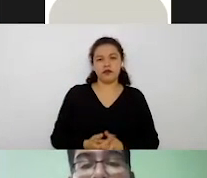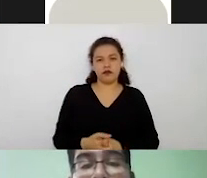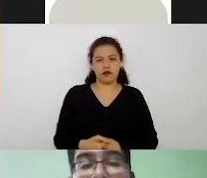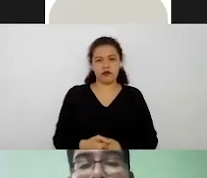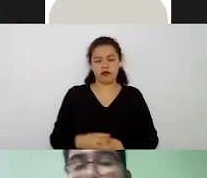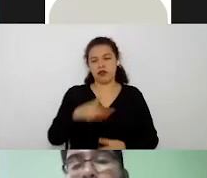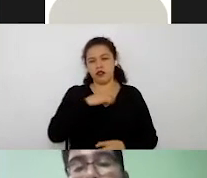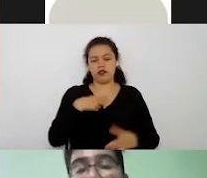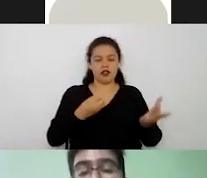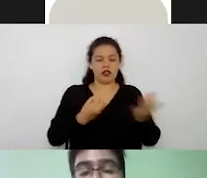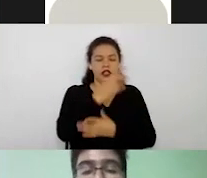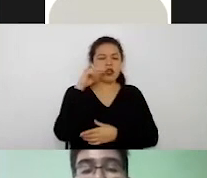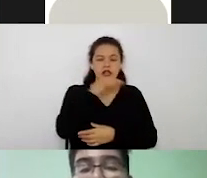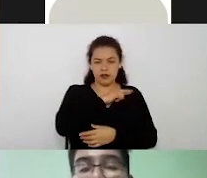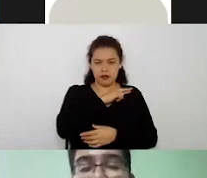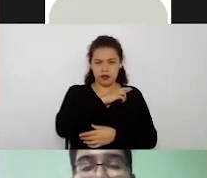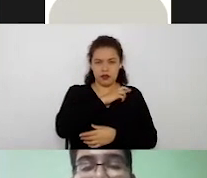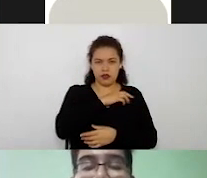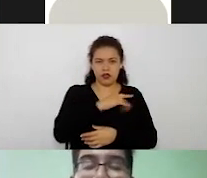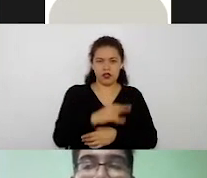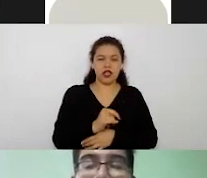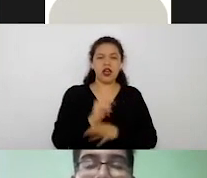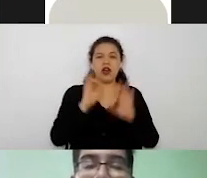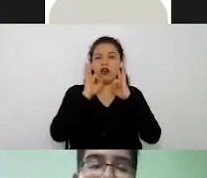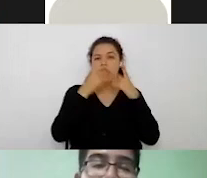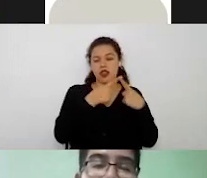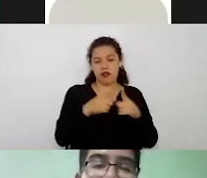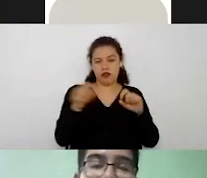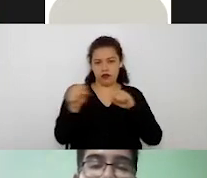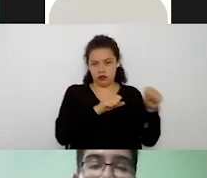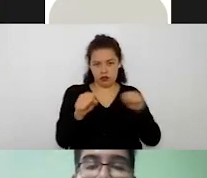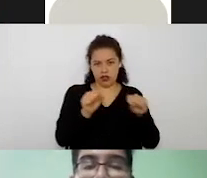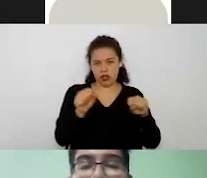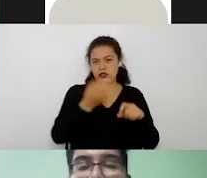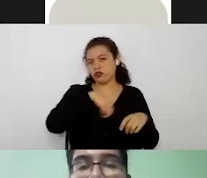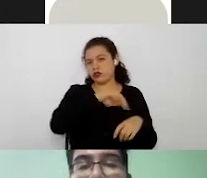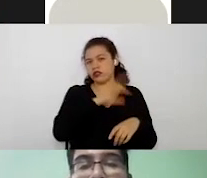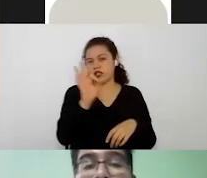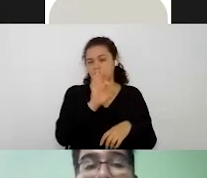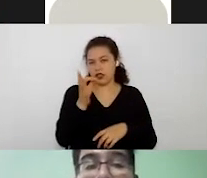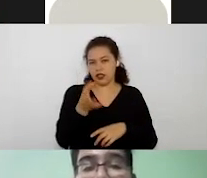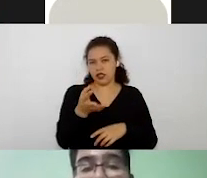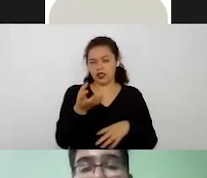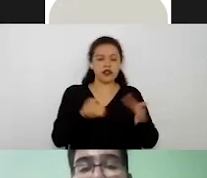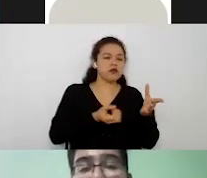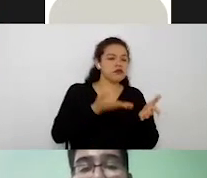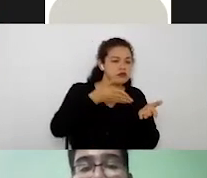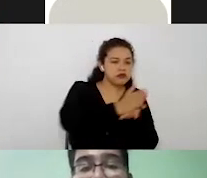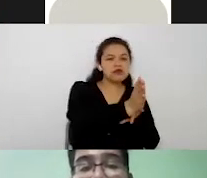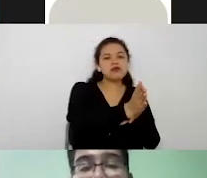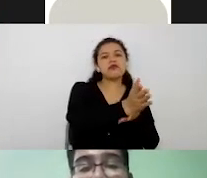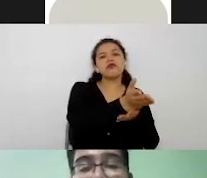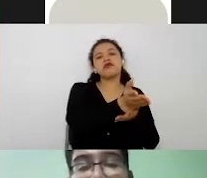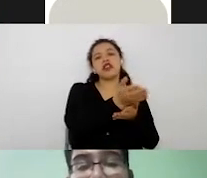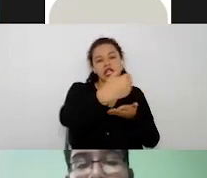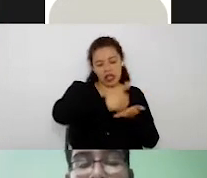manera inmediata, pues ahí a lo mejor es una situación distinta a la de un sismo, en donde podríamos quizás entrar y salir, y